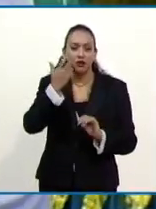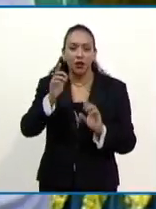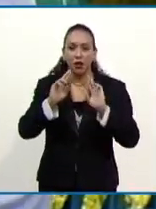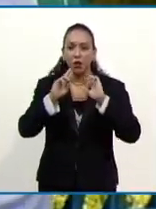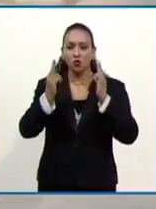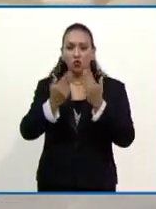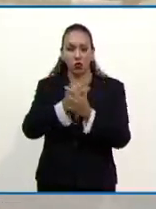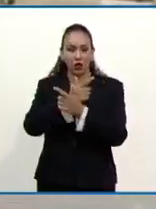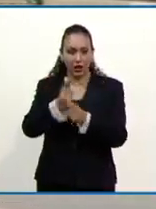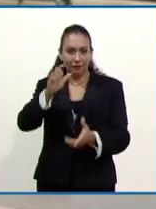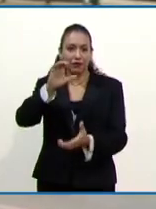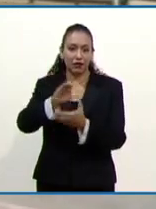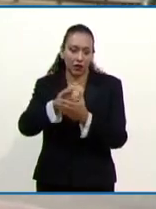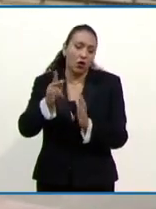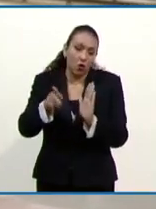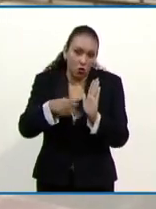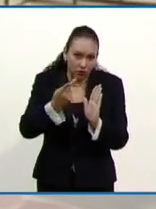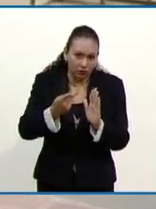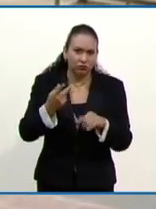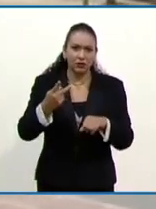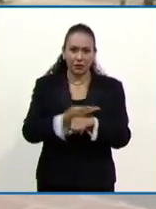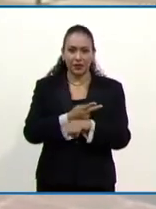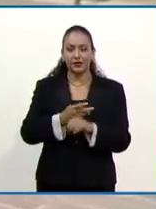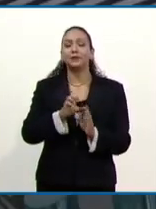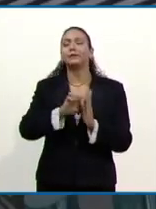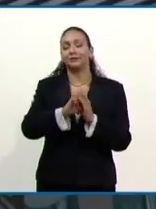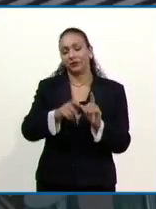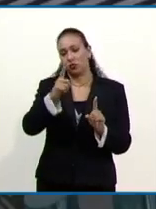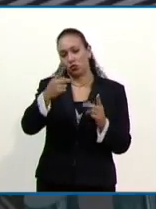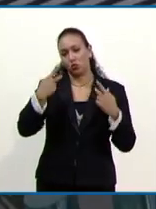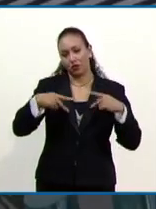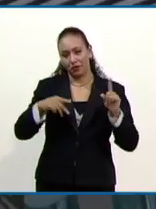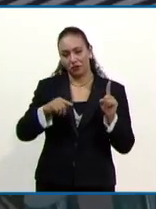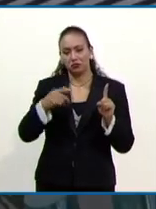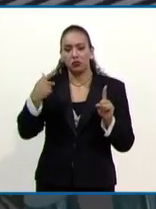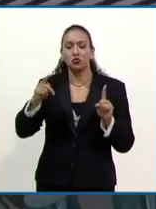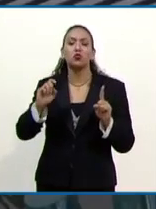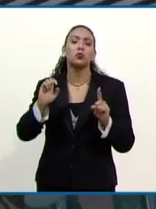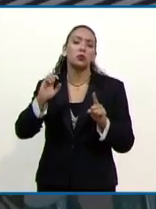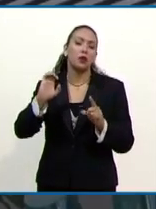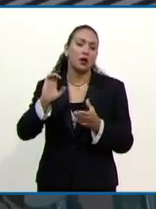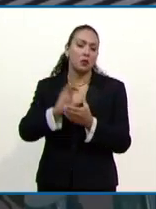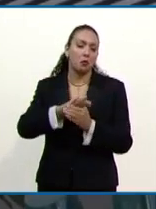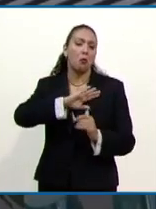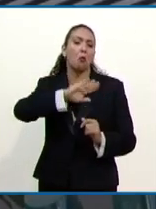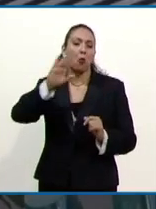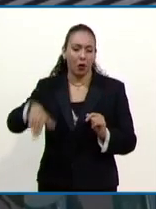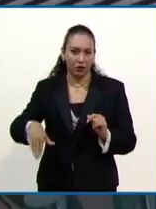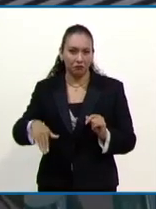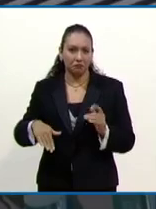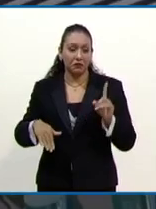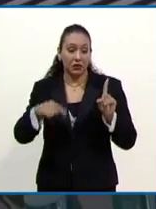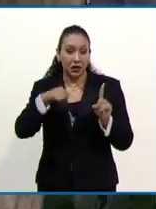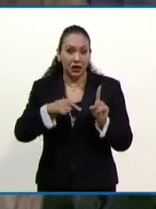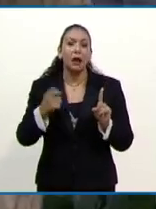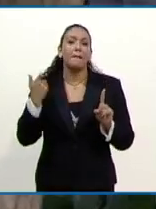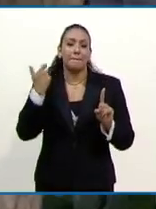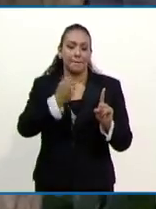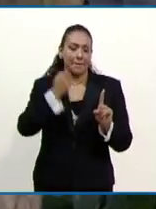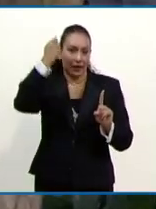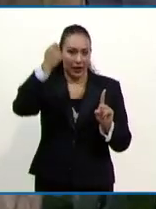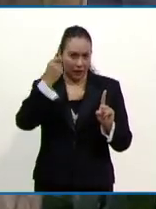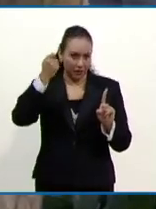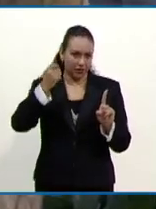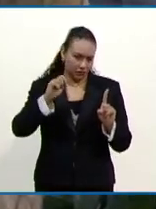pensión por viudez. Esto al determinar que es inconstitucional que la Ley del Seguro Social, en su artículo 155, primer párrafo, prevea